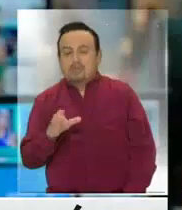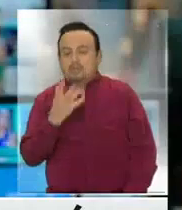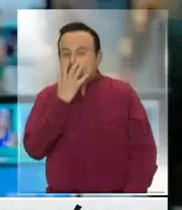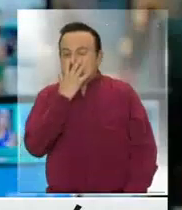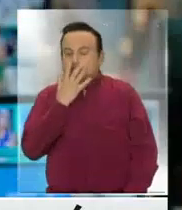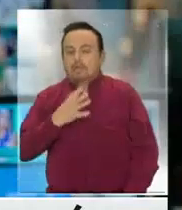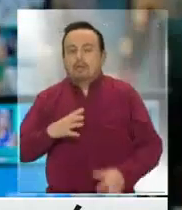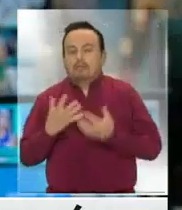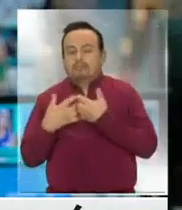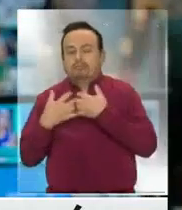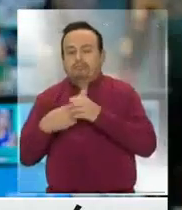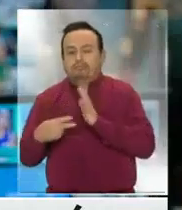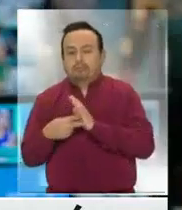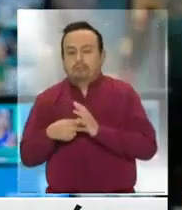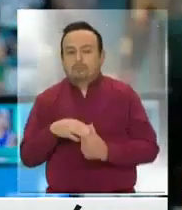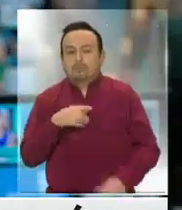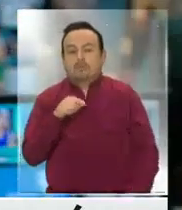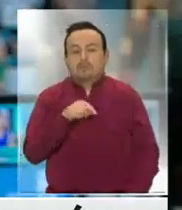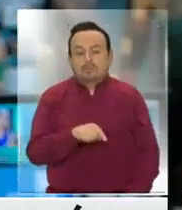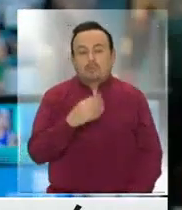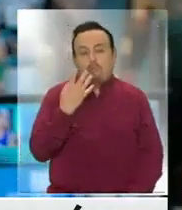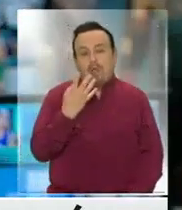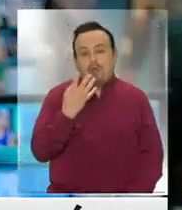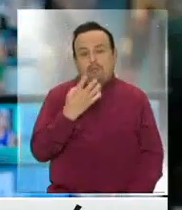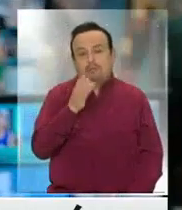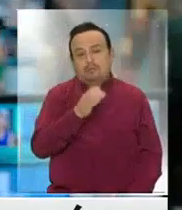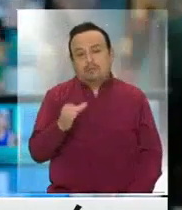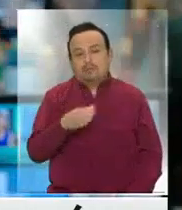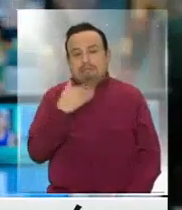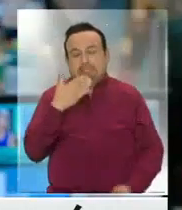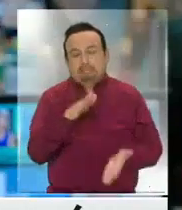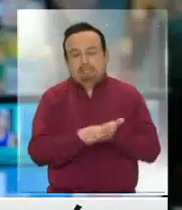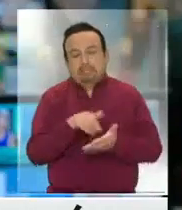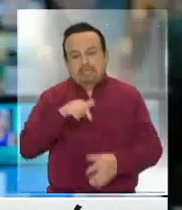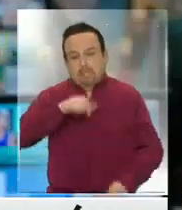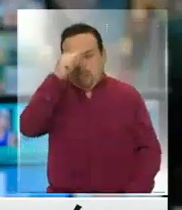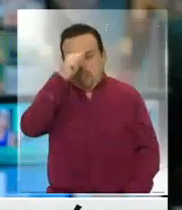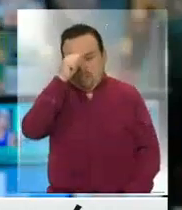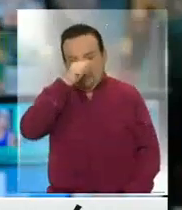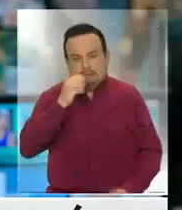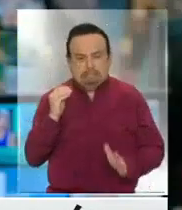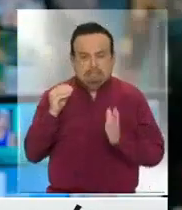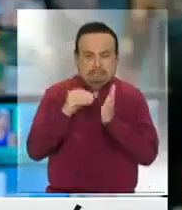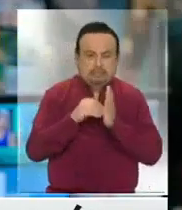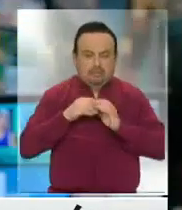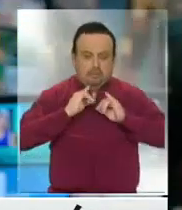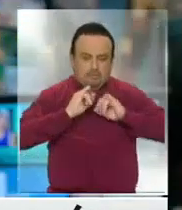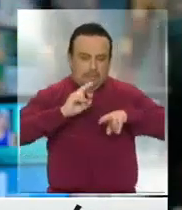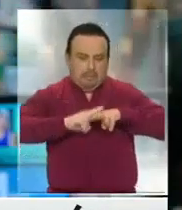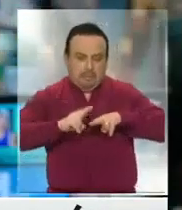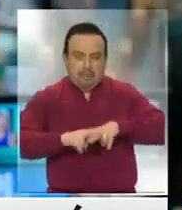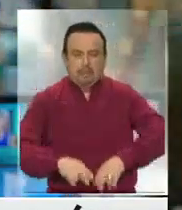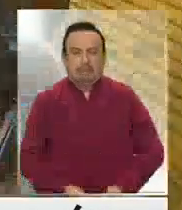fueron informadas como fallecidas este domingo. Ignacio Beltrán nos va a contar más en el reporte que preparó.